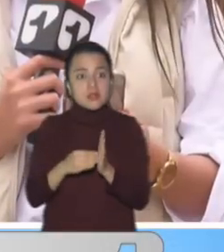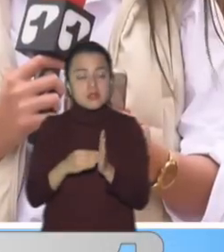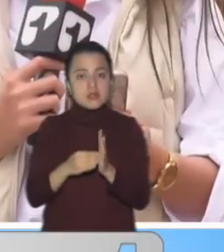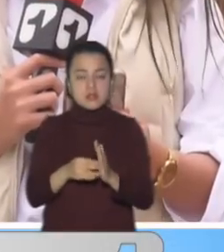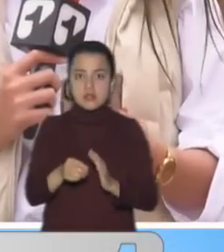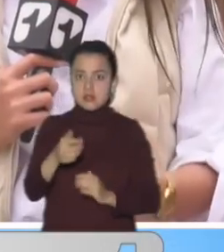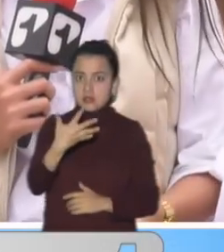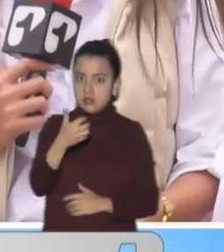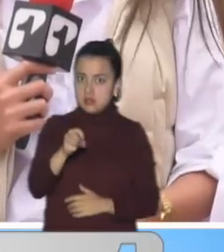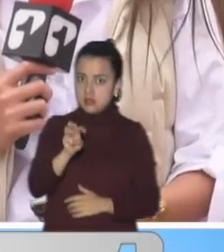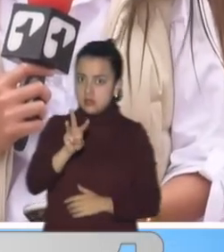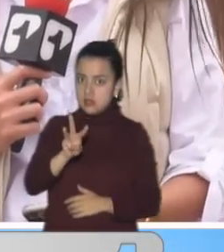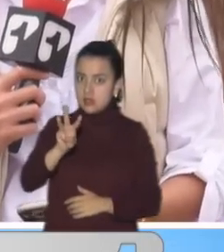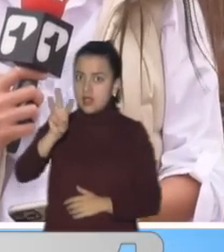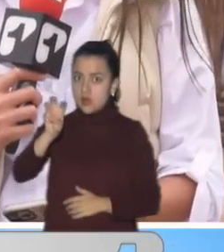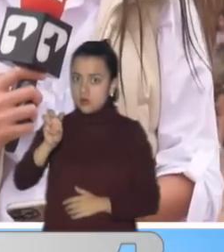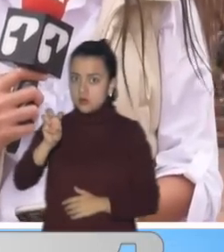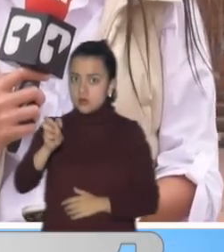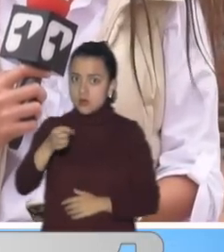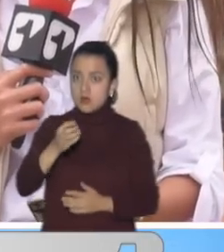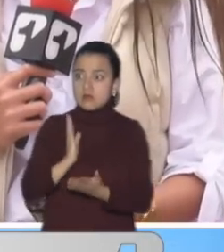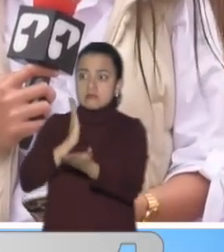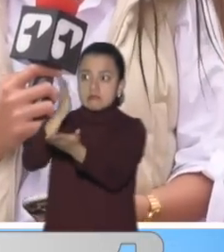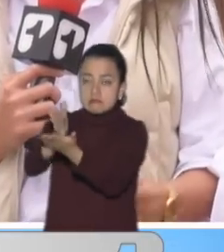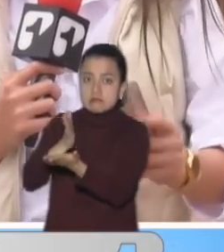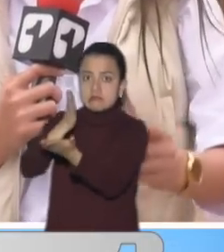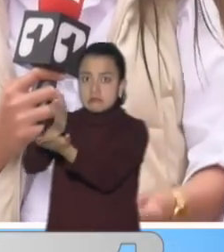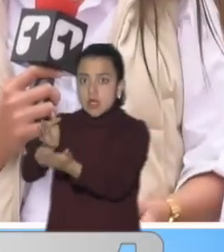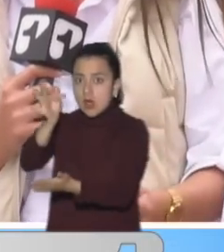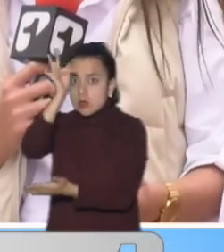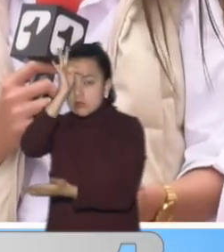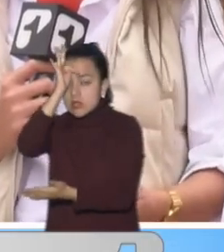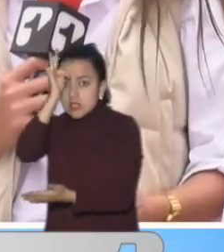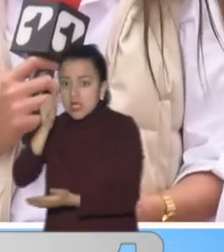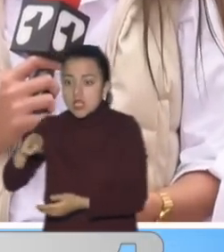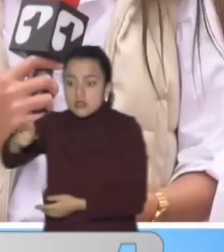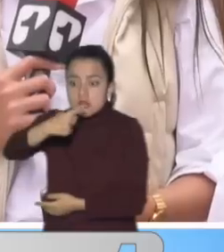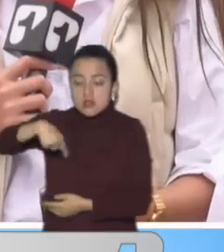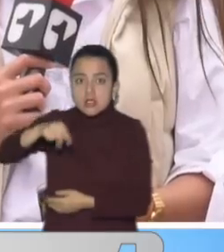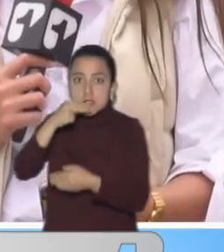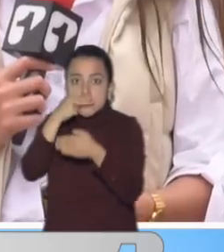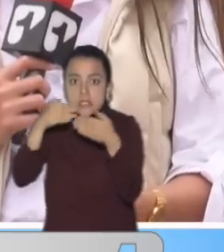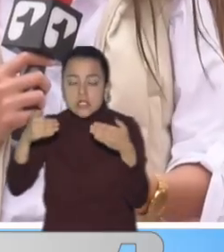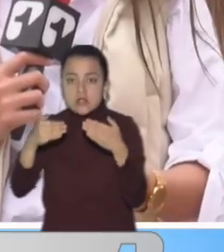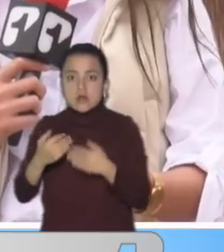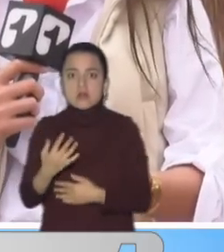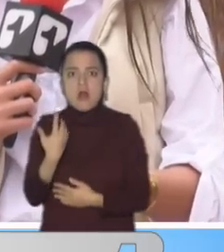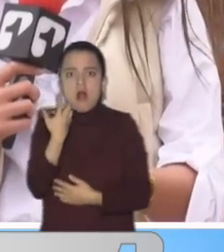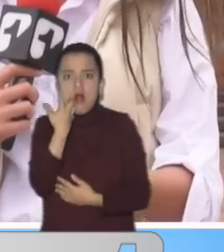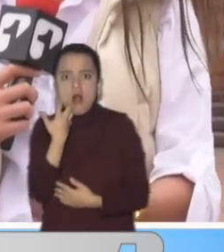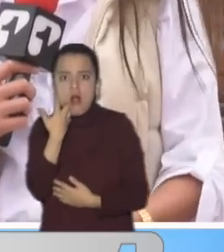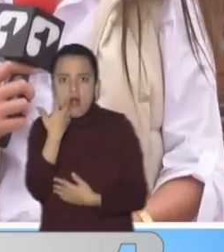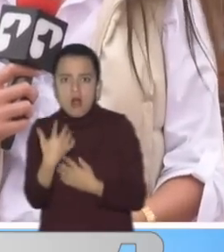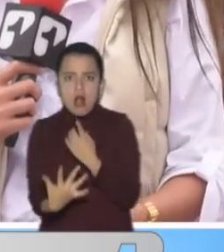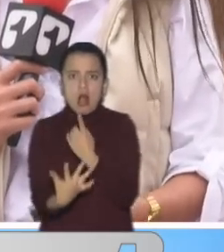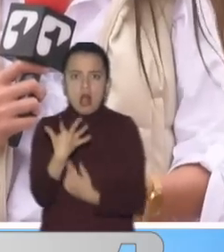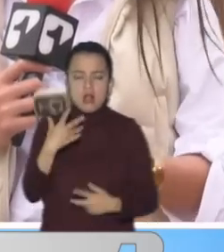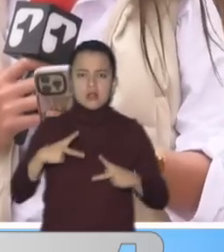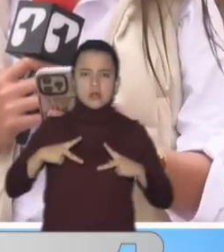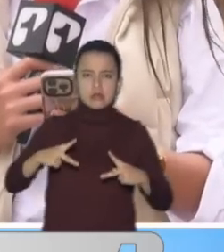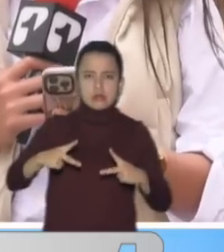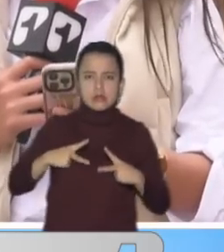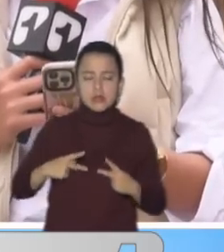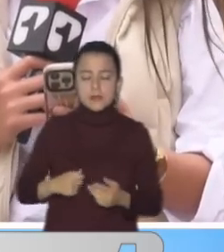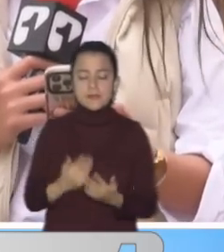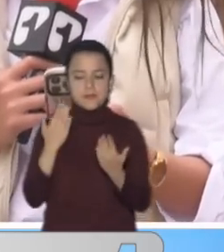2.104.538 consultas externas y de urgencias por infecciones respiratorias en Bogotá durante los primeros cuatro meses de 2022. En comparación